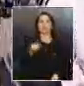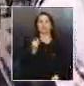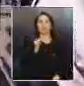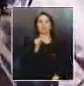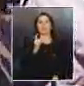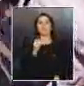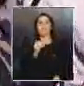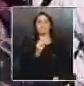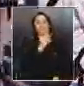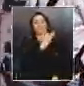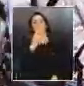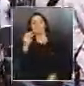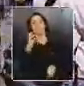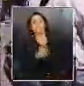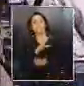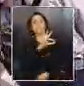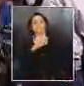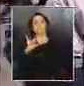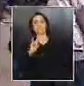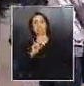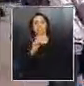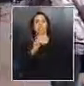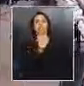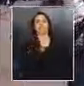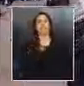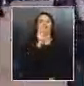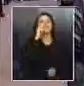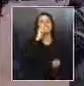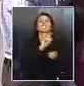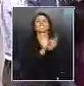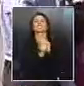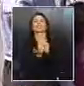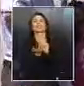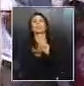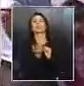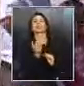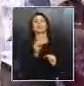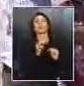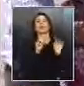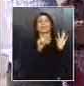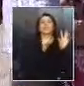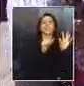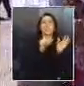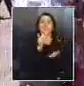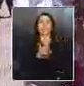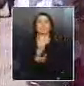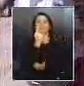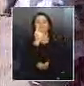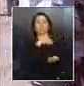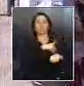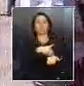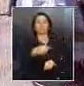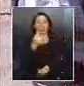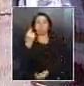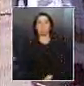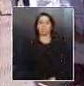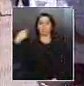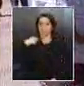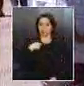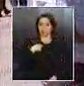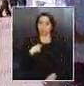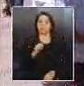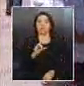300 a las 500 Uf eso en plata se traduce prácticamente entre se a 11 millones de pesos y para la clase